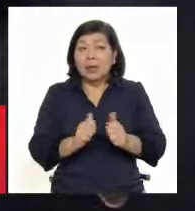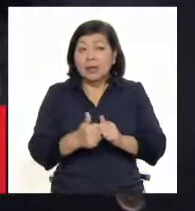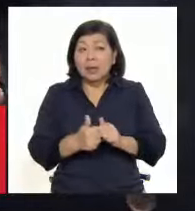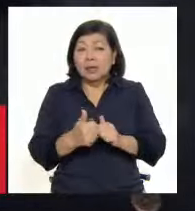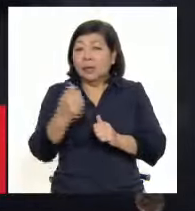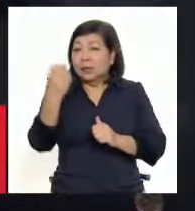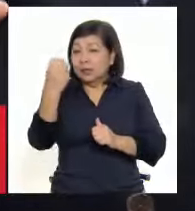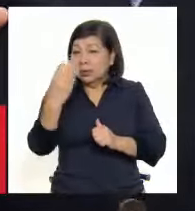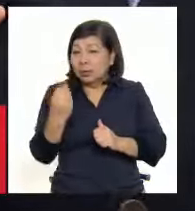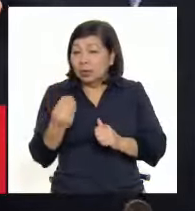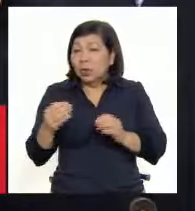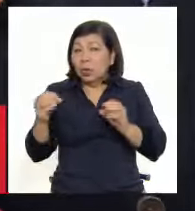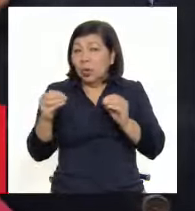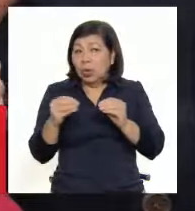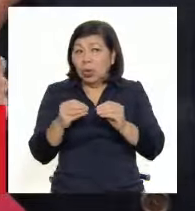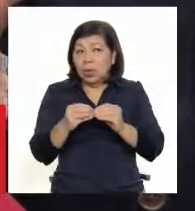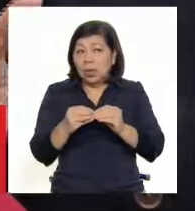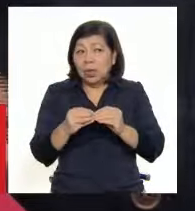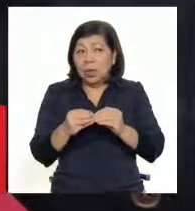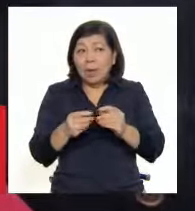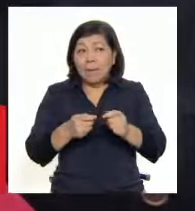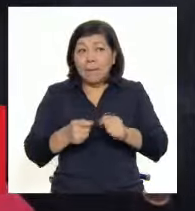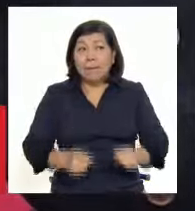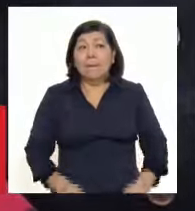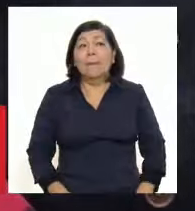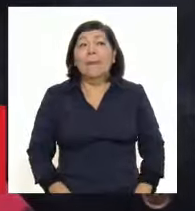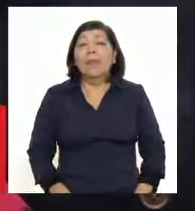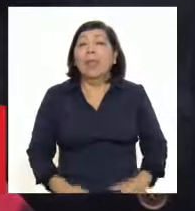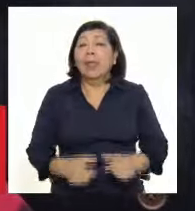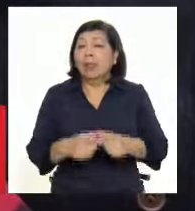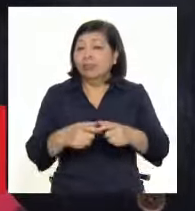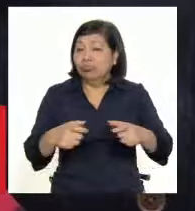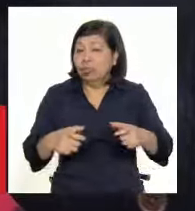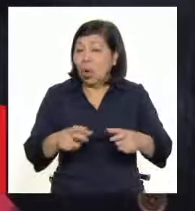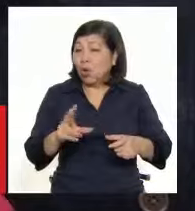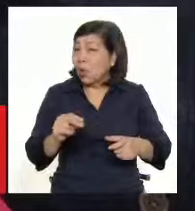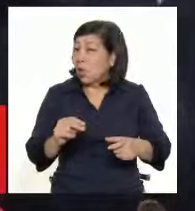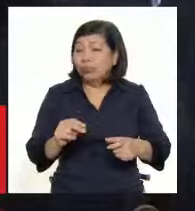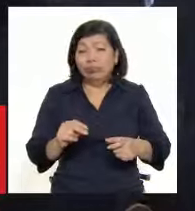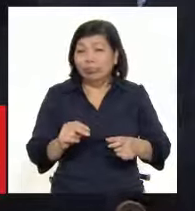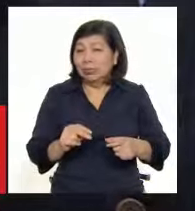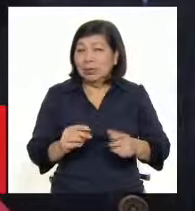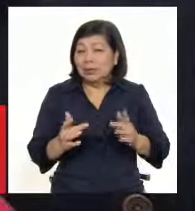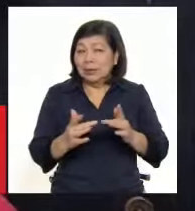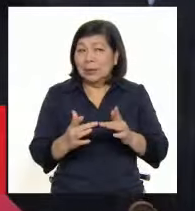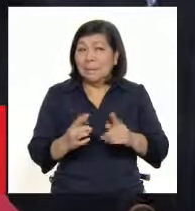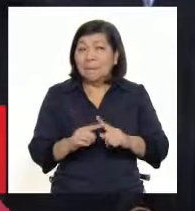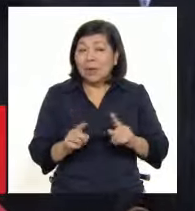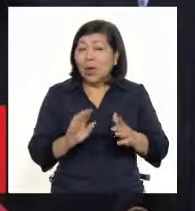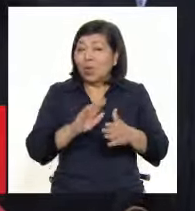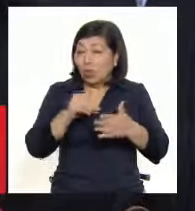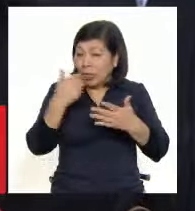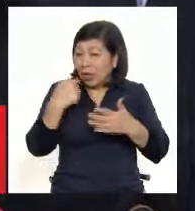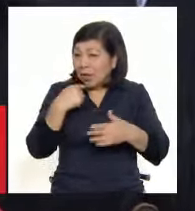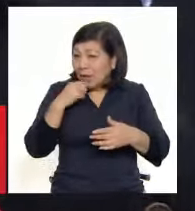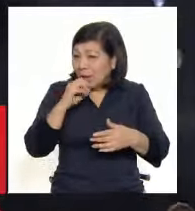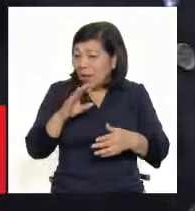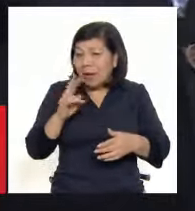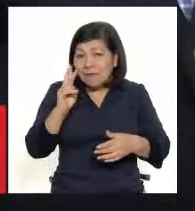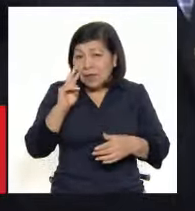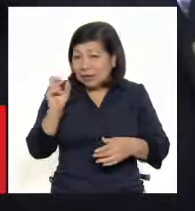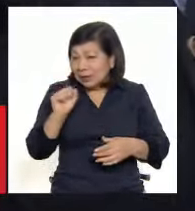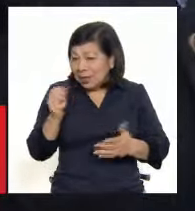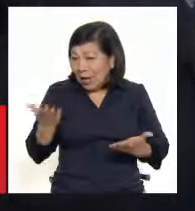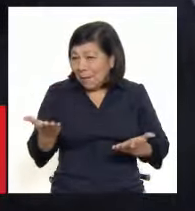cambiar los semáforos, hay que conectarlos con la central de monitoreo, las tarjetas que han usado no conversan con la central de monitoreo, todo eso le hemos avisado entre el viernes